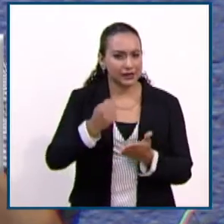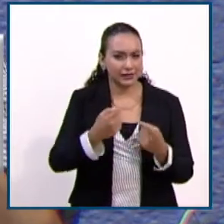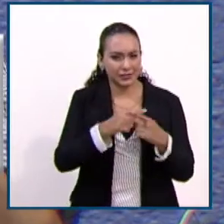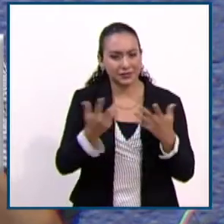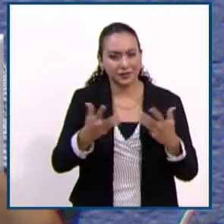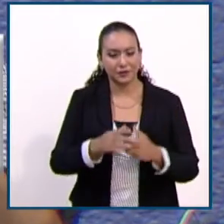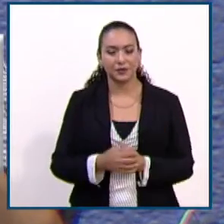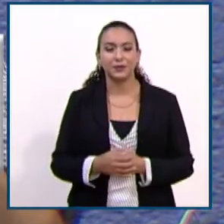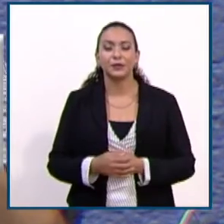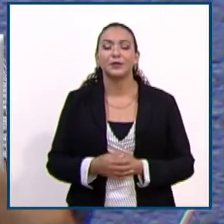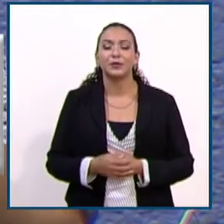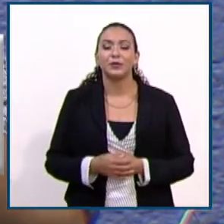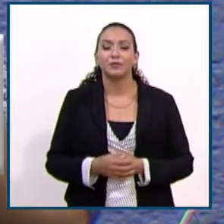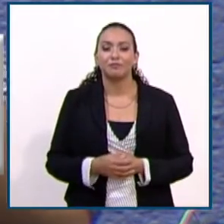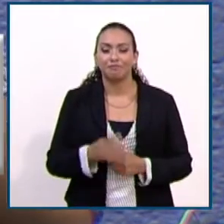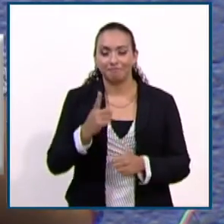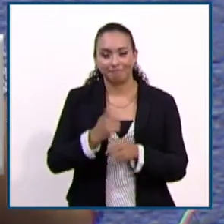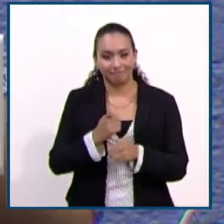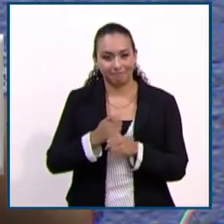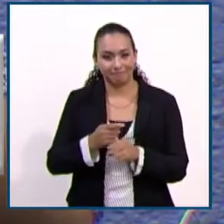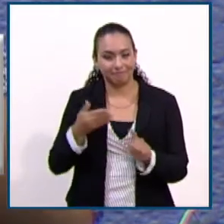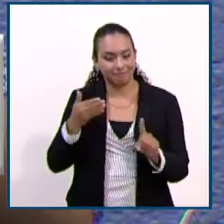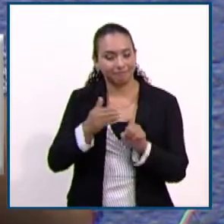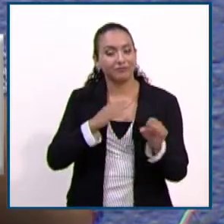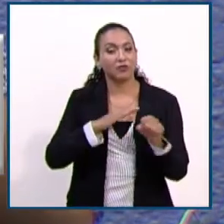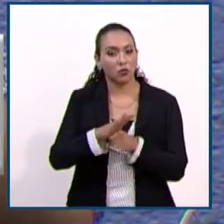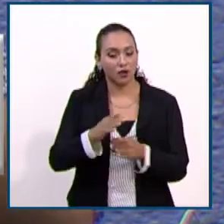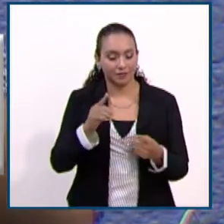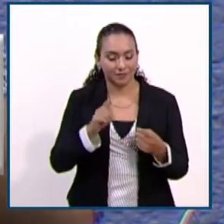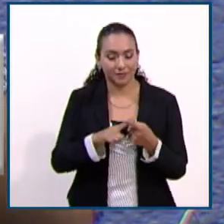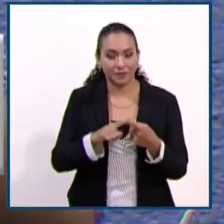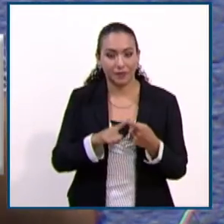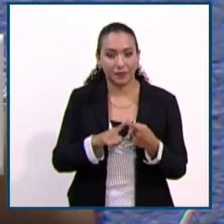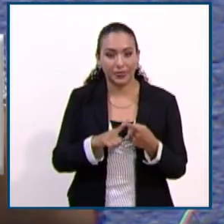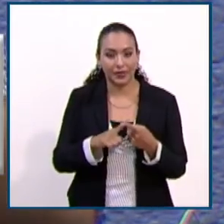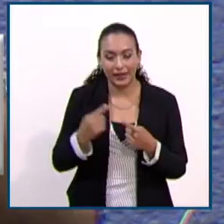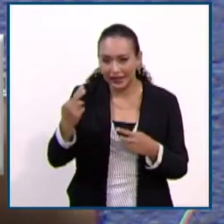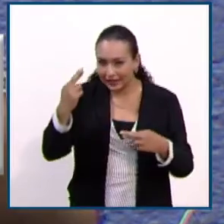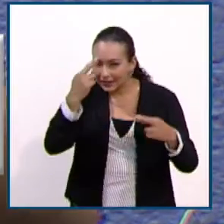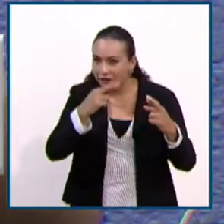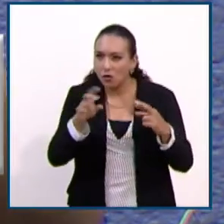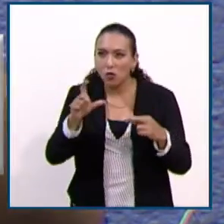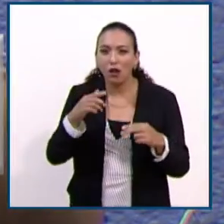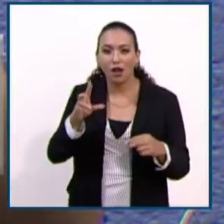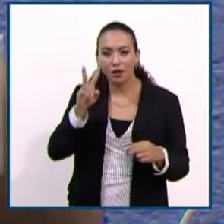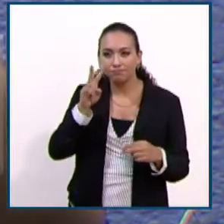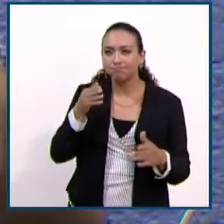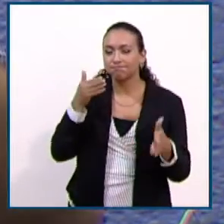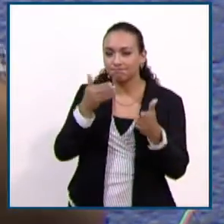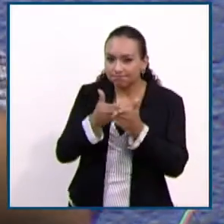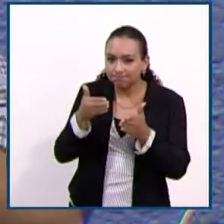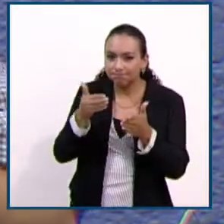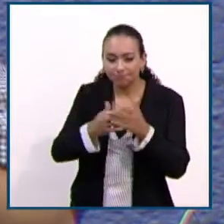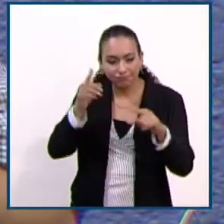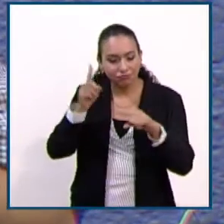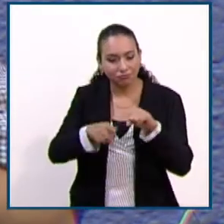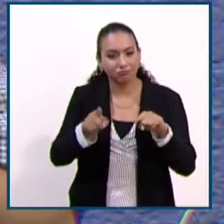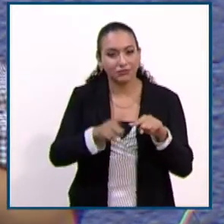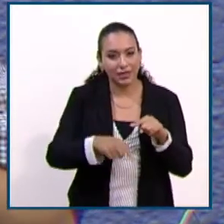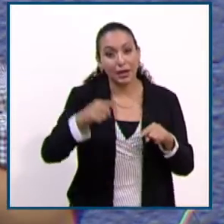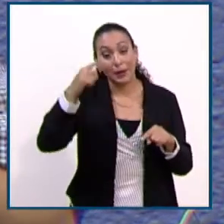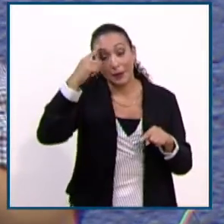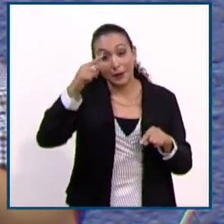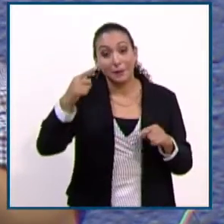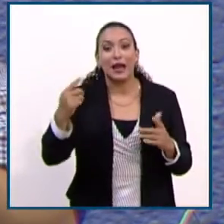tener tratar de promover y remover todos los obstáculos que hay de manera indebida para la presentación